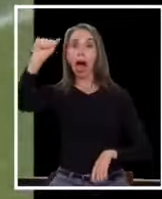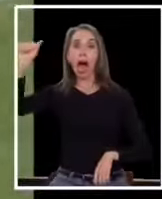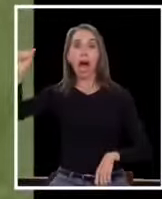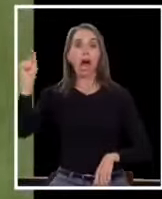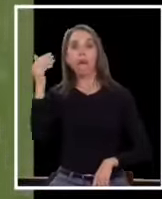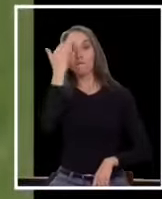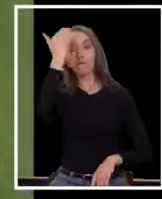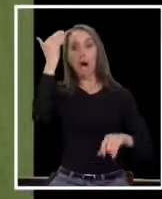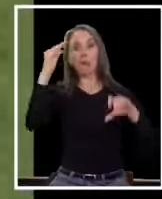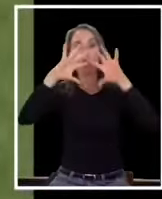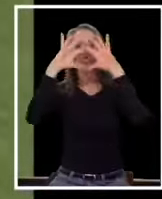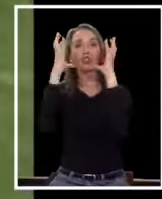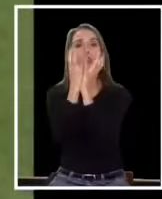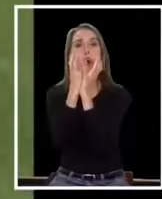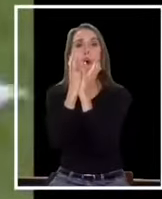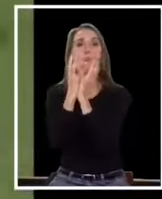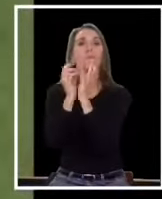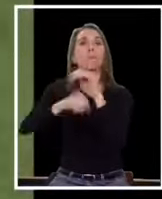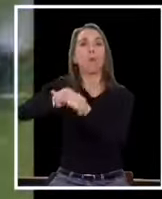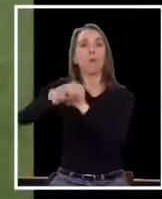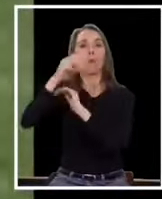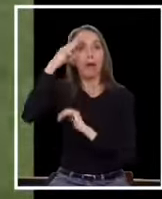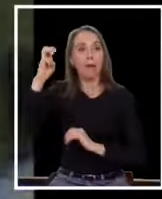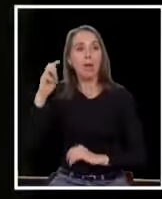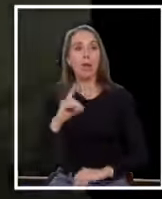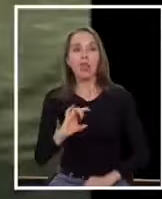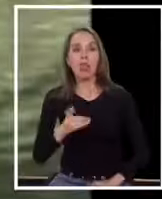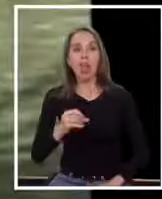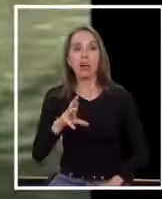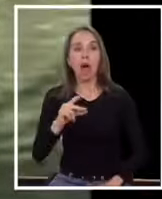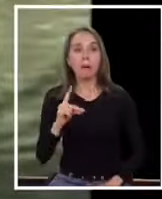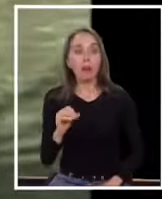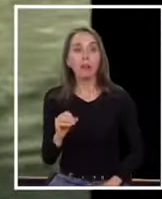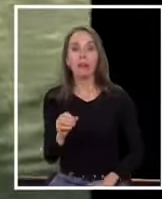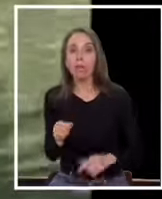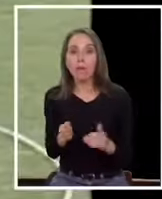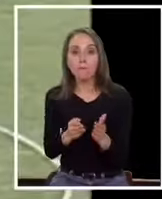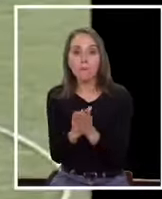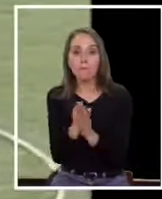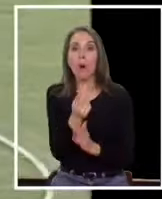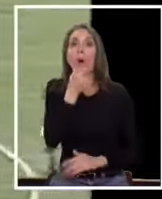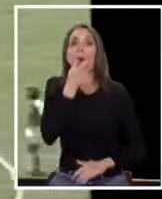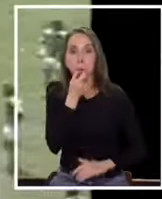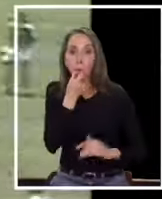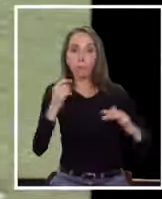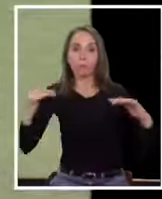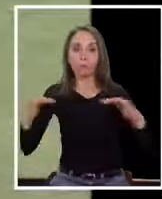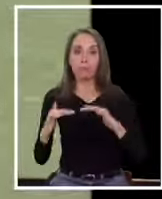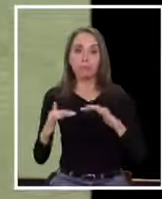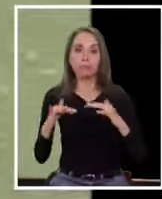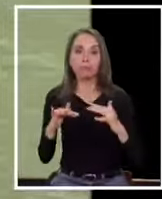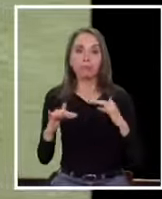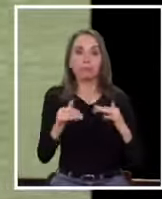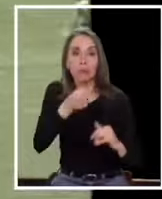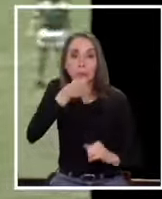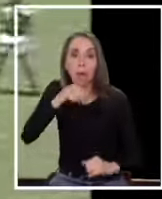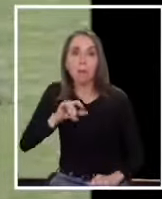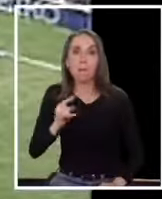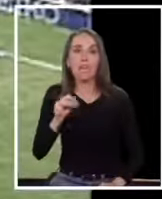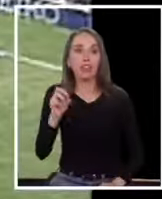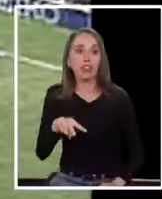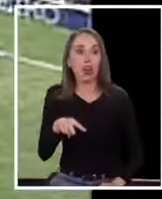El astro del Mundial, Diego Armando Maradona. Se va a iniciar el partido, se inicia en este instante y queda el relato de Milton